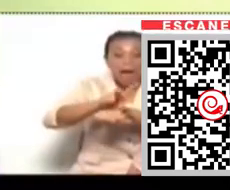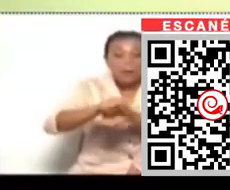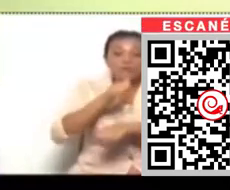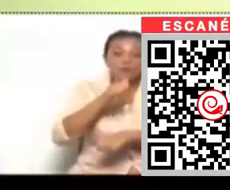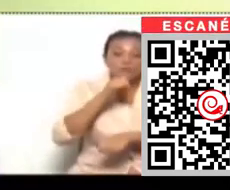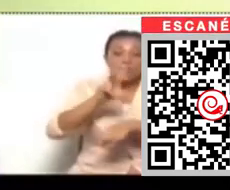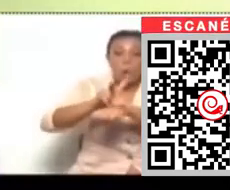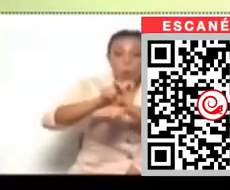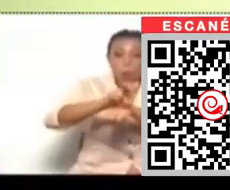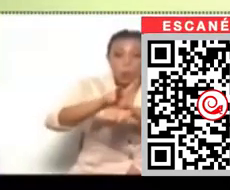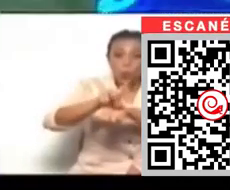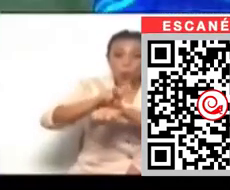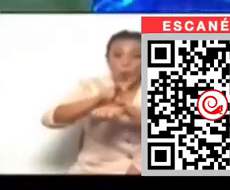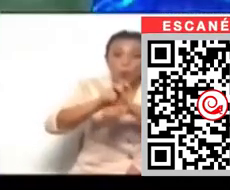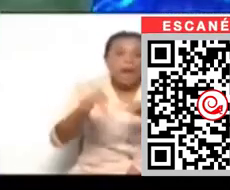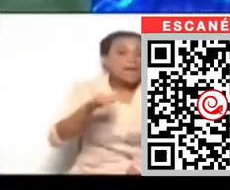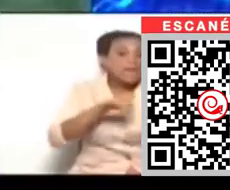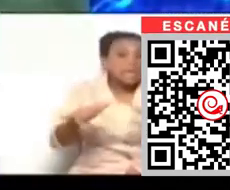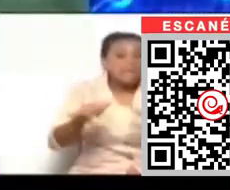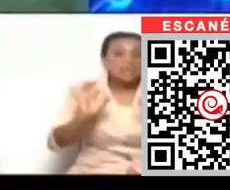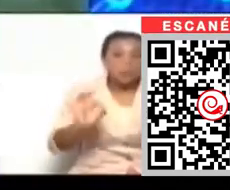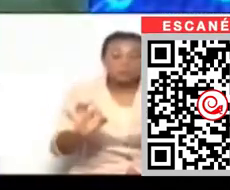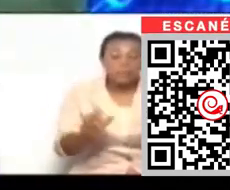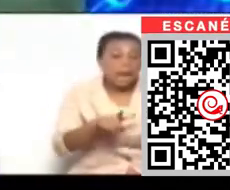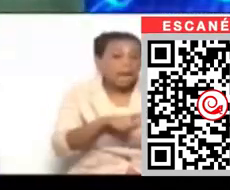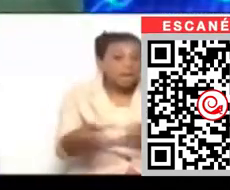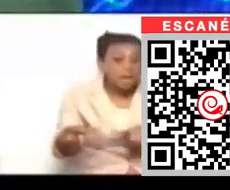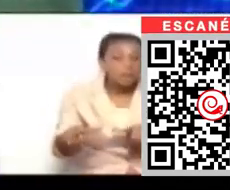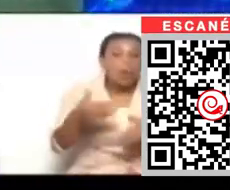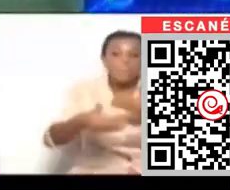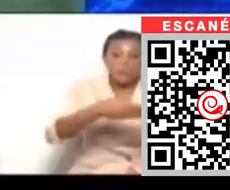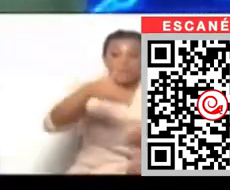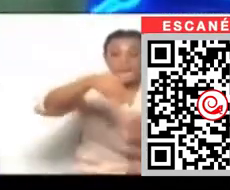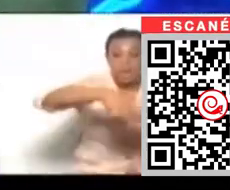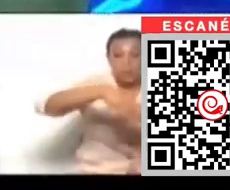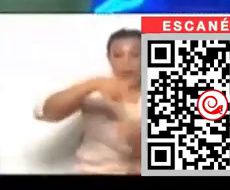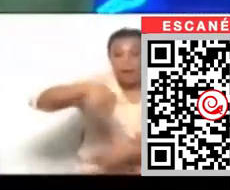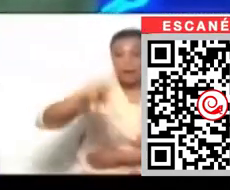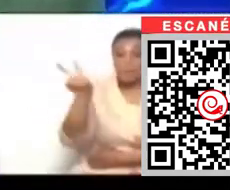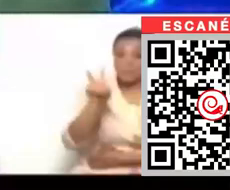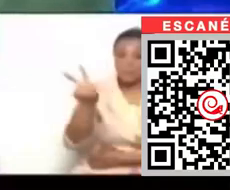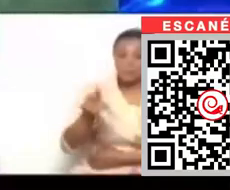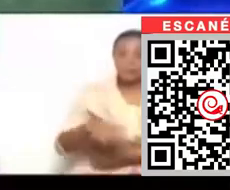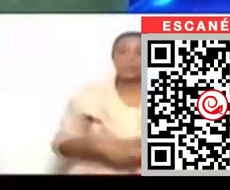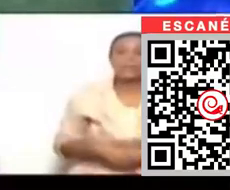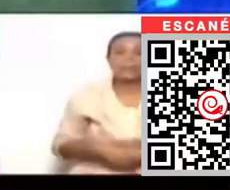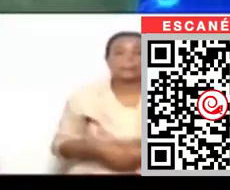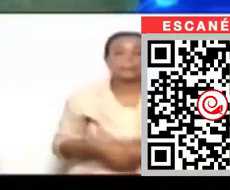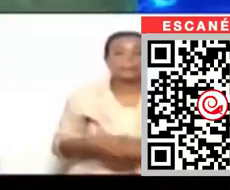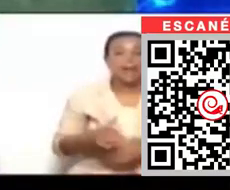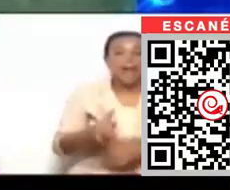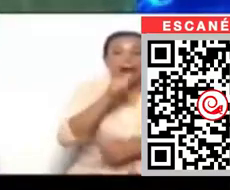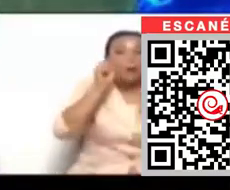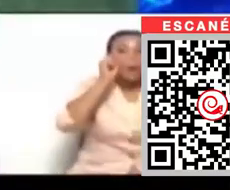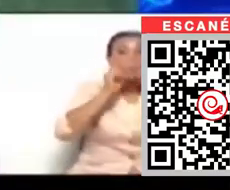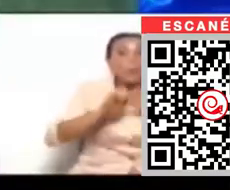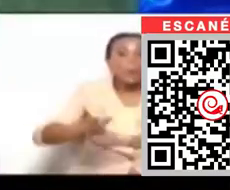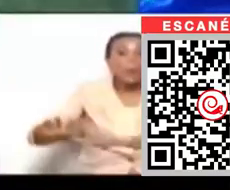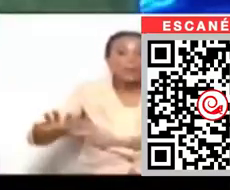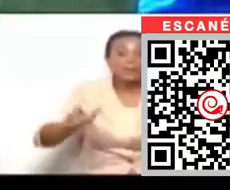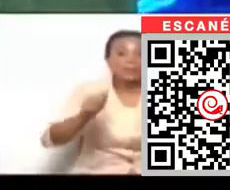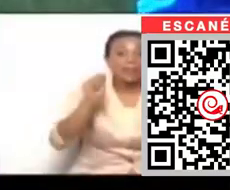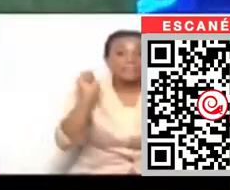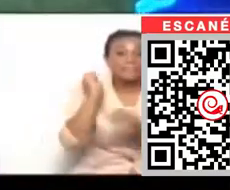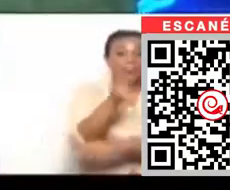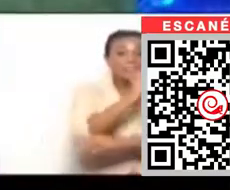está muy, muy activo desde que ya comenzó el proceso electoral. ¡Agua bendita! Bueno, para proteger al público,